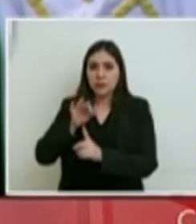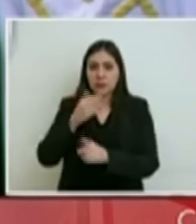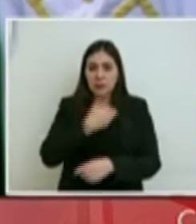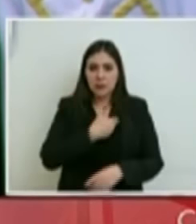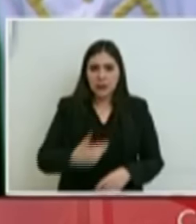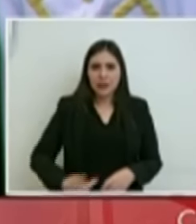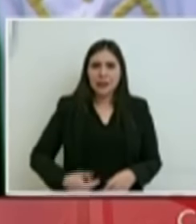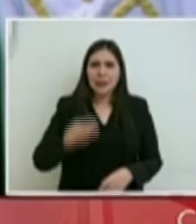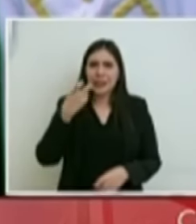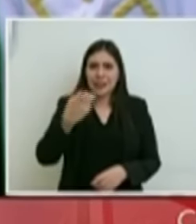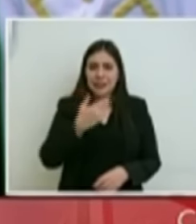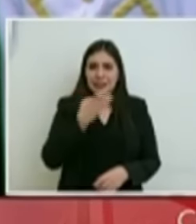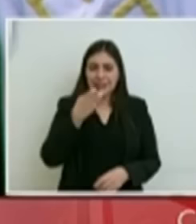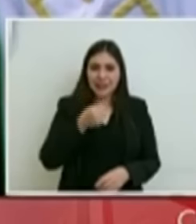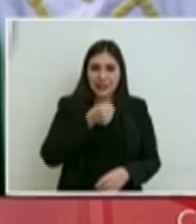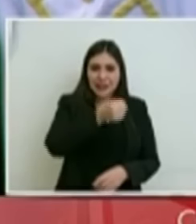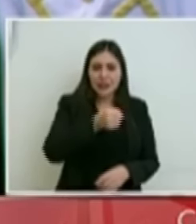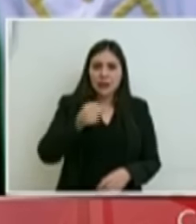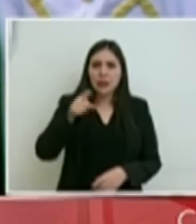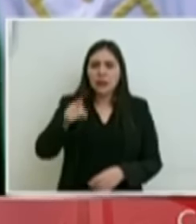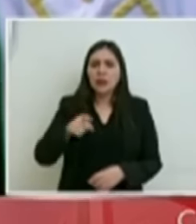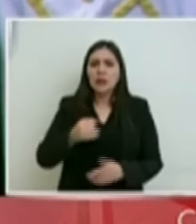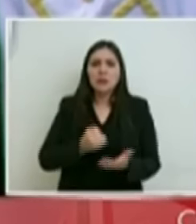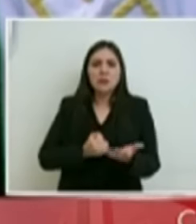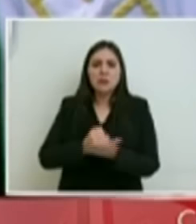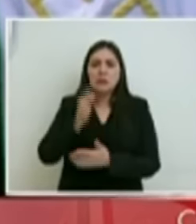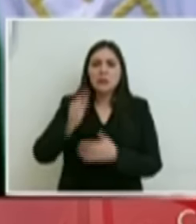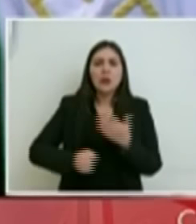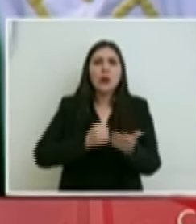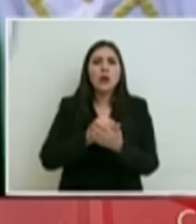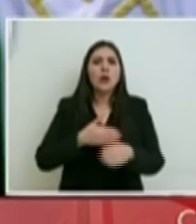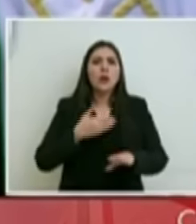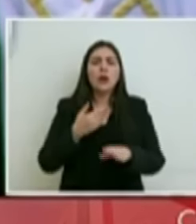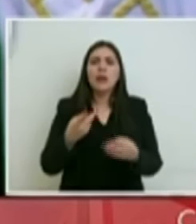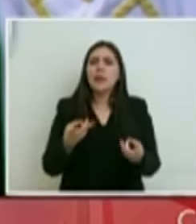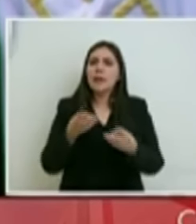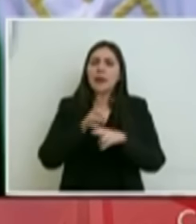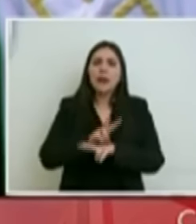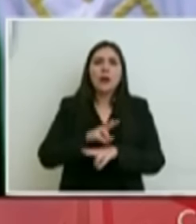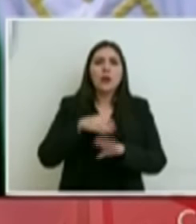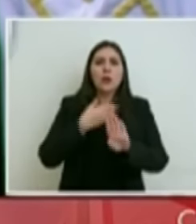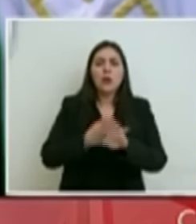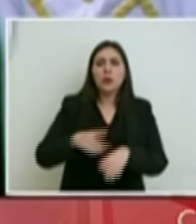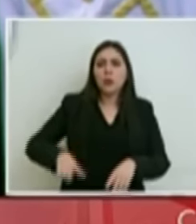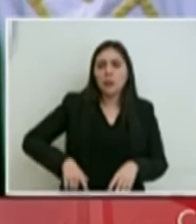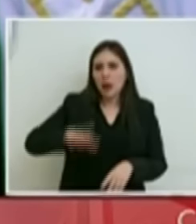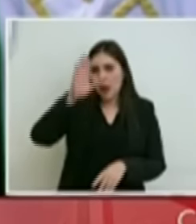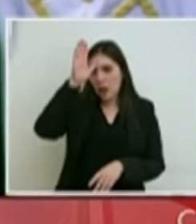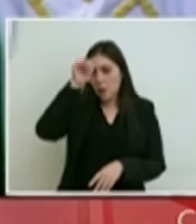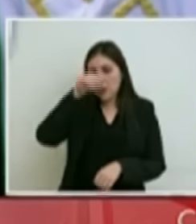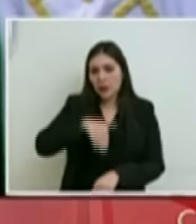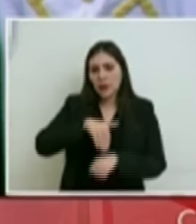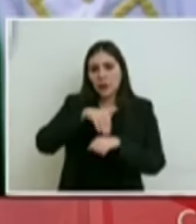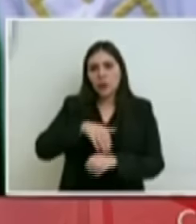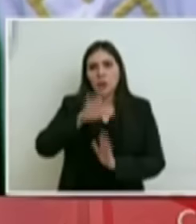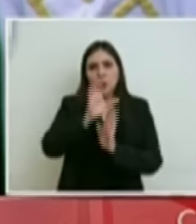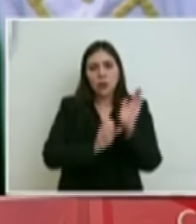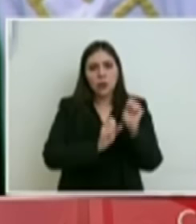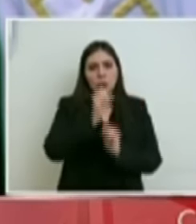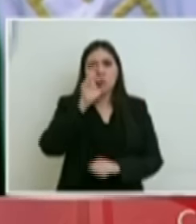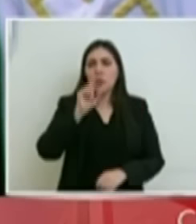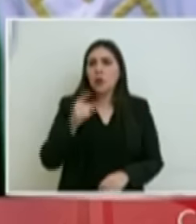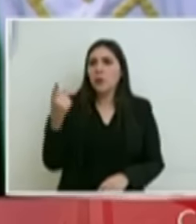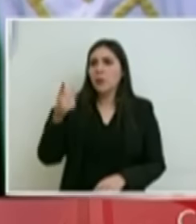son contrarias al interés del gobierno, privilegiando su compromiso con la Constitución y no con el